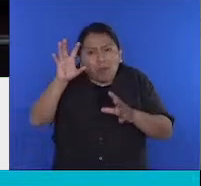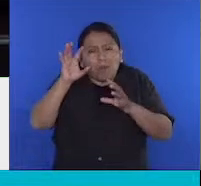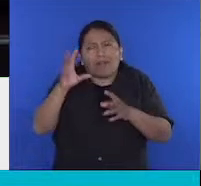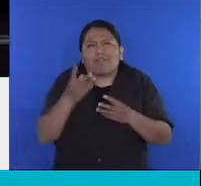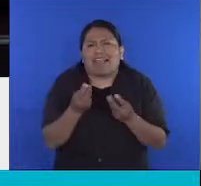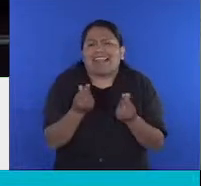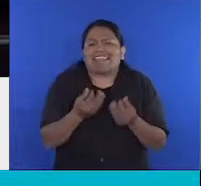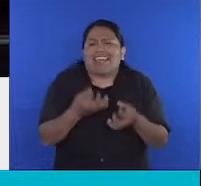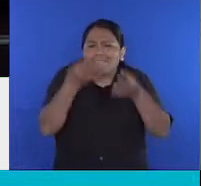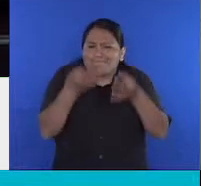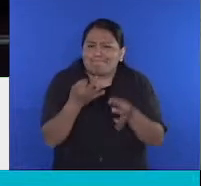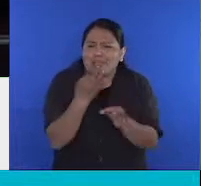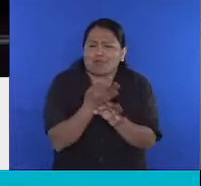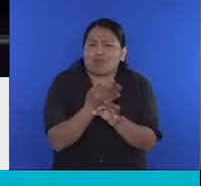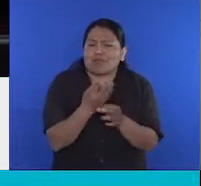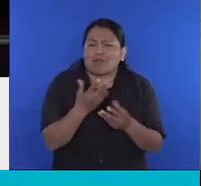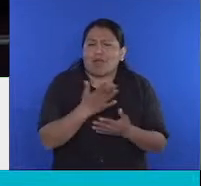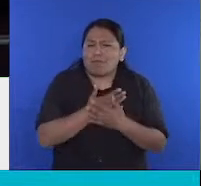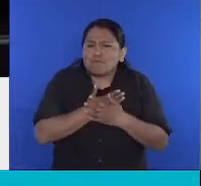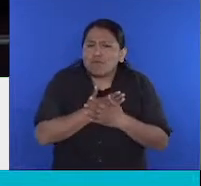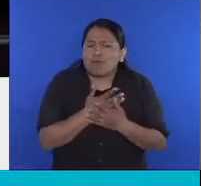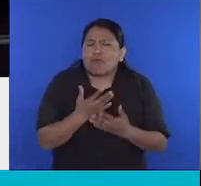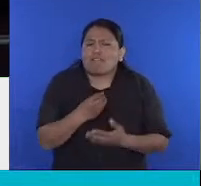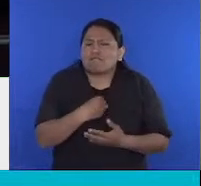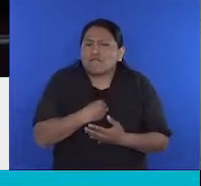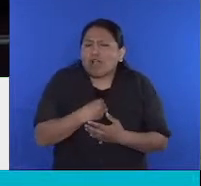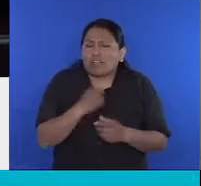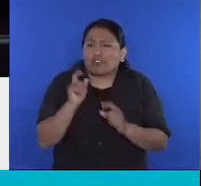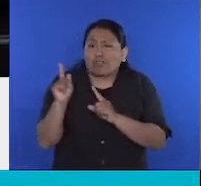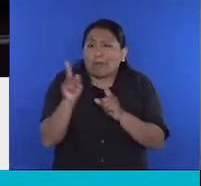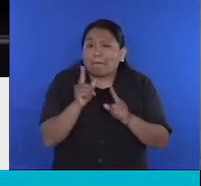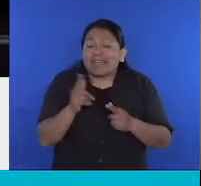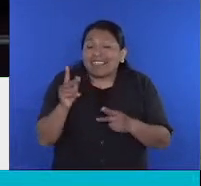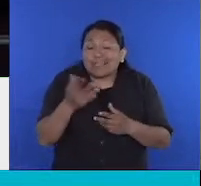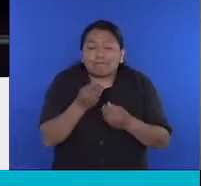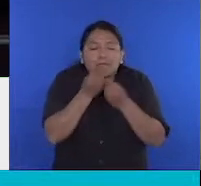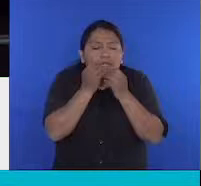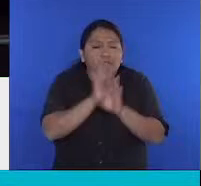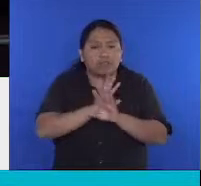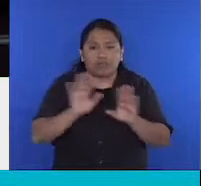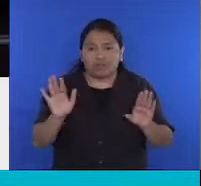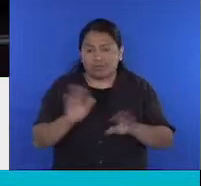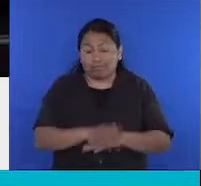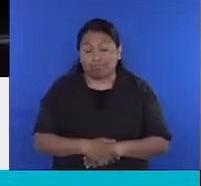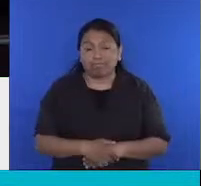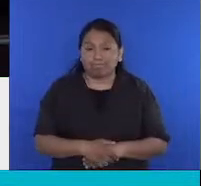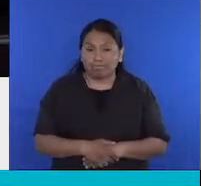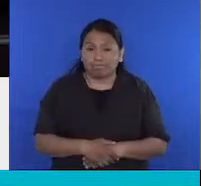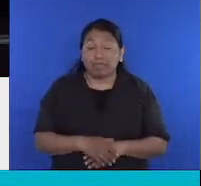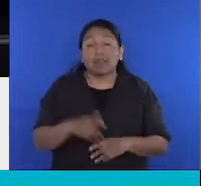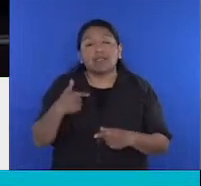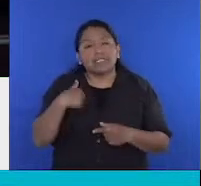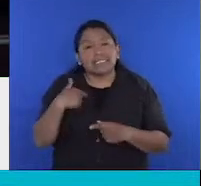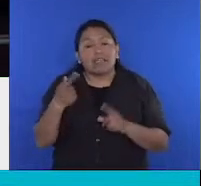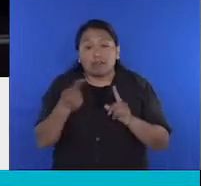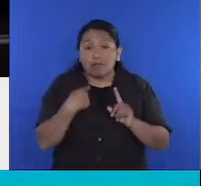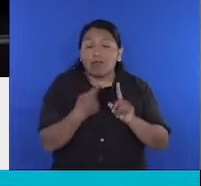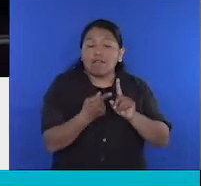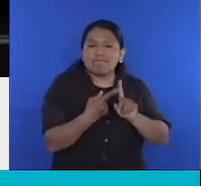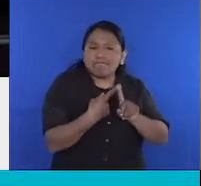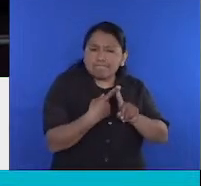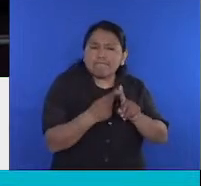amor y una vocación de parte de esas maestras maravilloso. Ahora, yo sigo en contacto con ese lugar y conservo mis